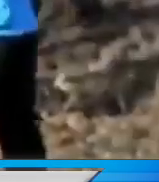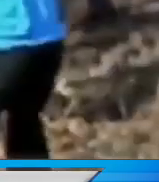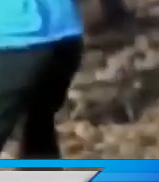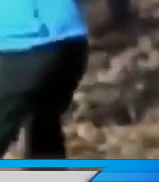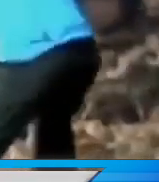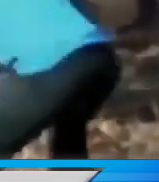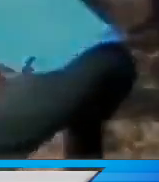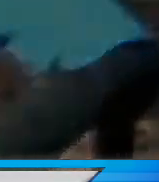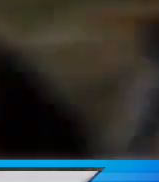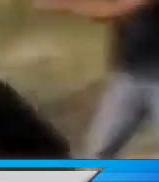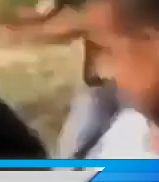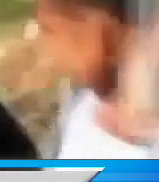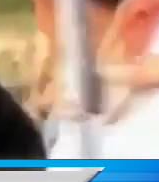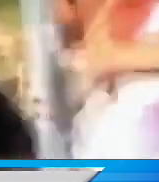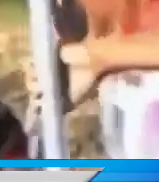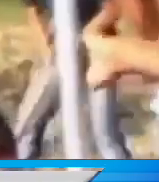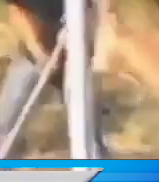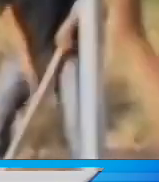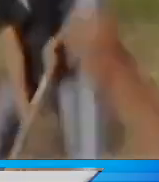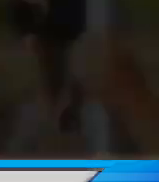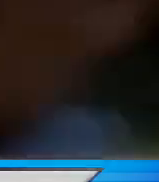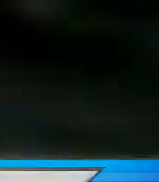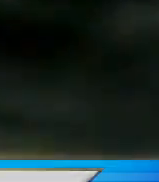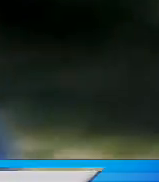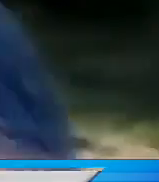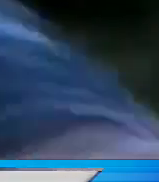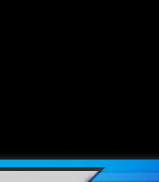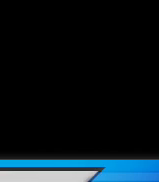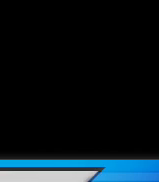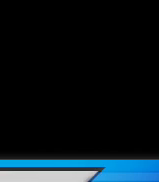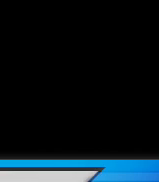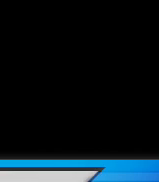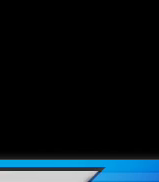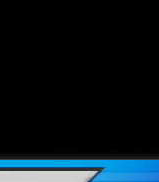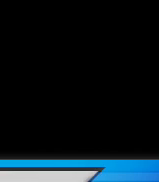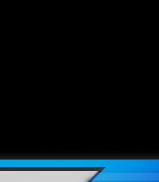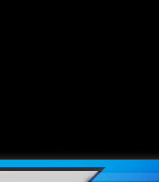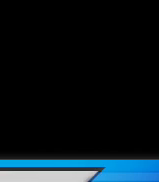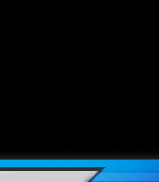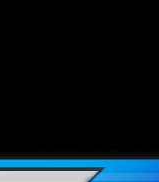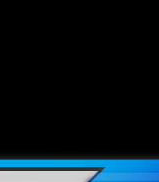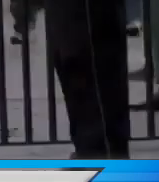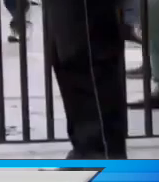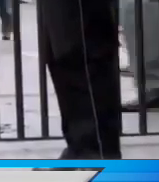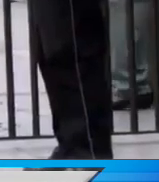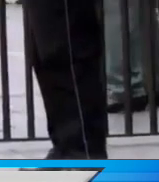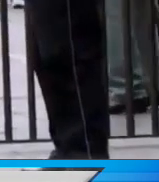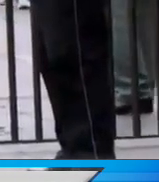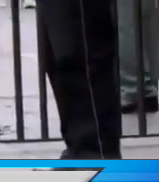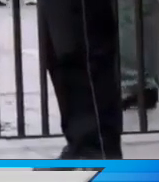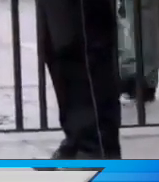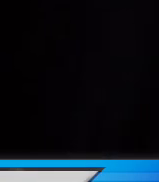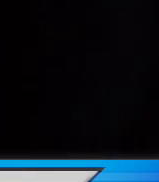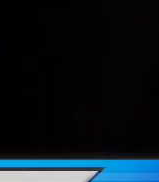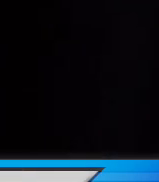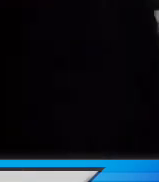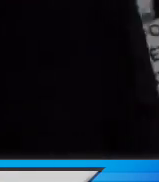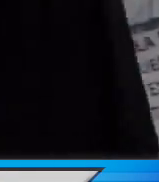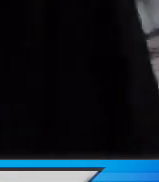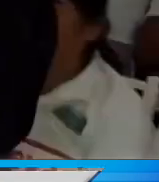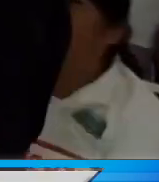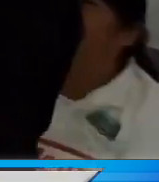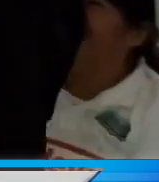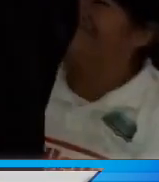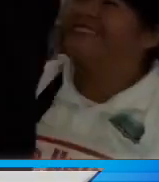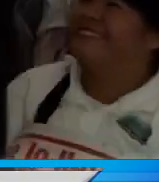43 jóvenes y se ofrece una recompensa por 500,000 pesos y 10 millones de pesos por el paradero de Alejandro Tenascalco Mejía, uno de